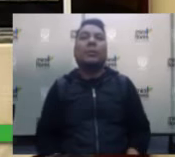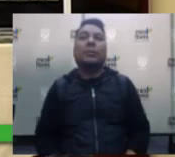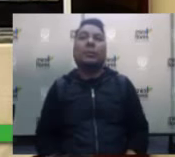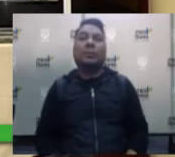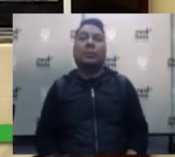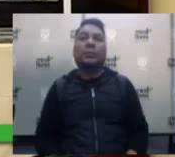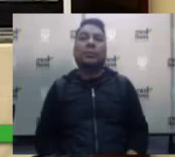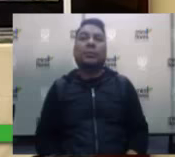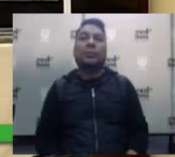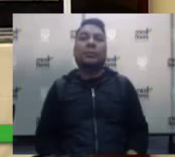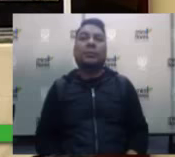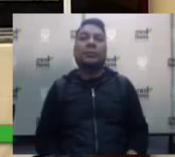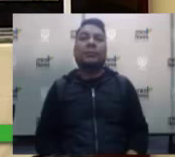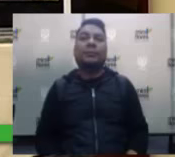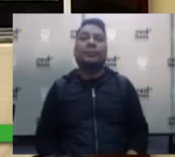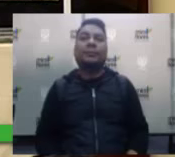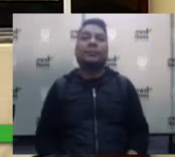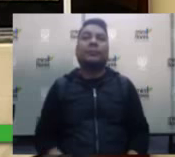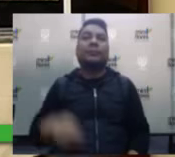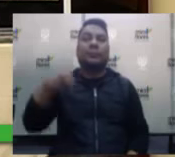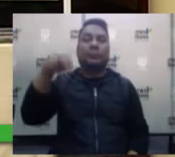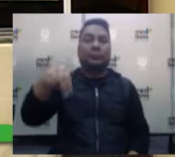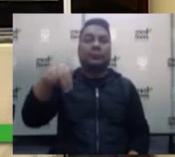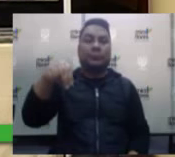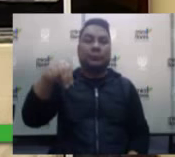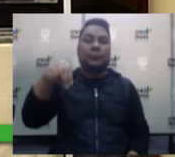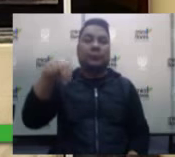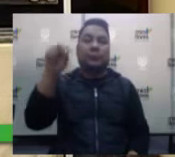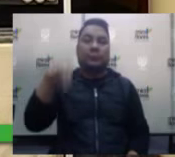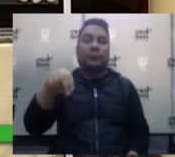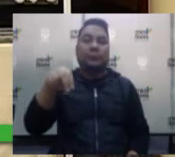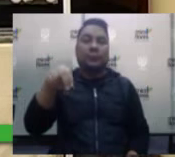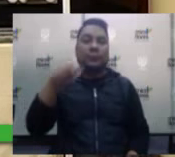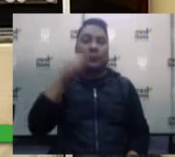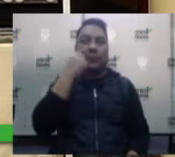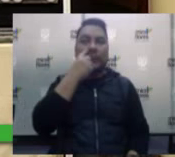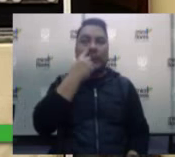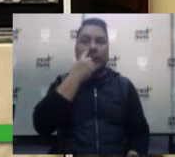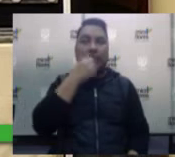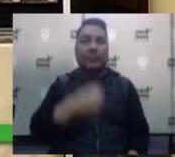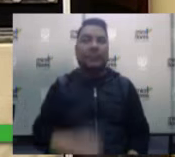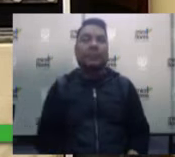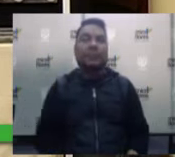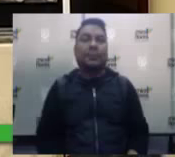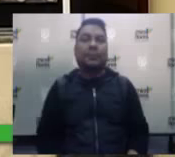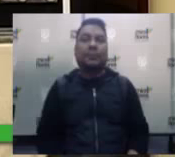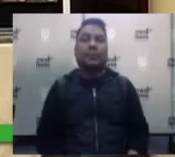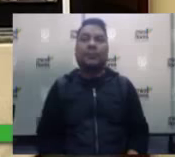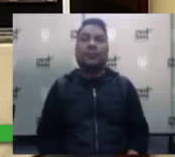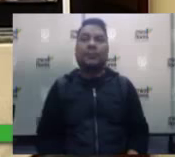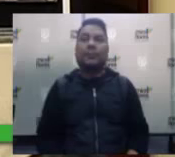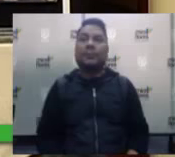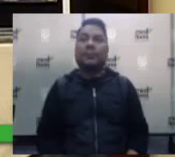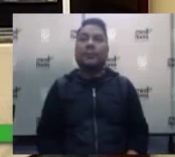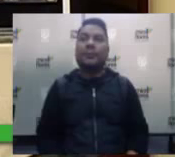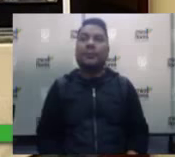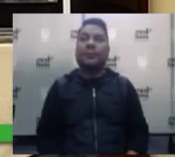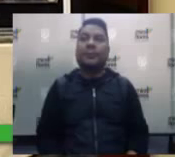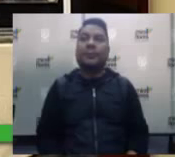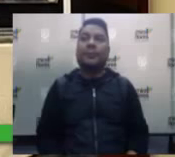Benavides. Letra N. N. Peruanos por el Cambio.